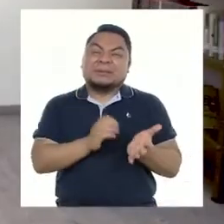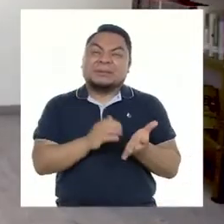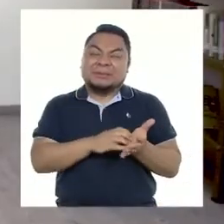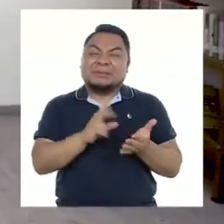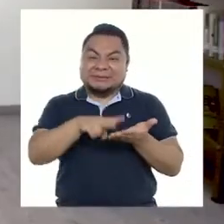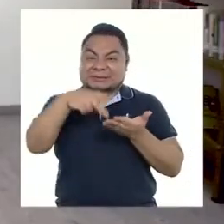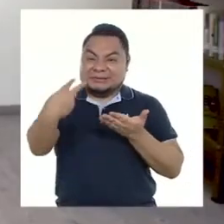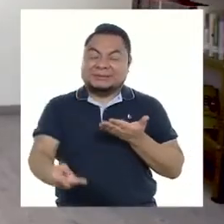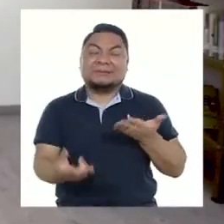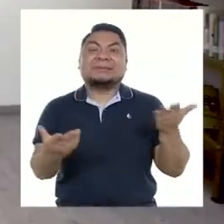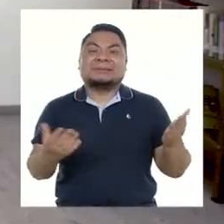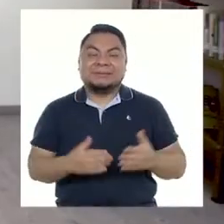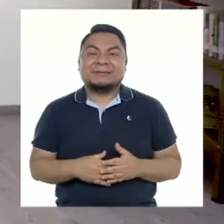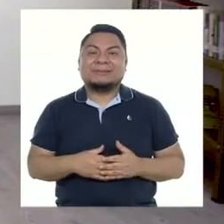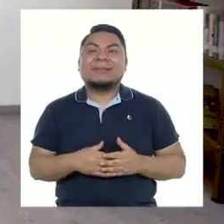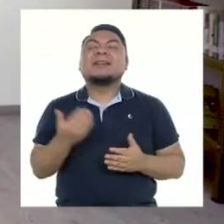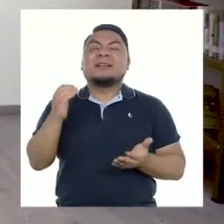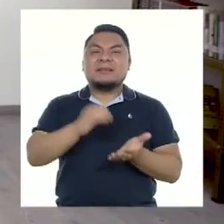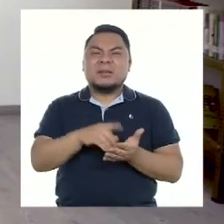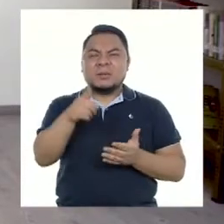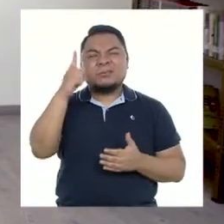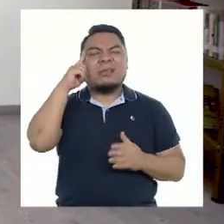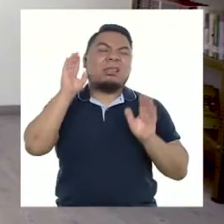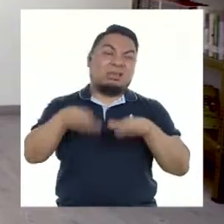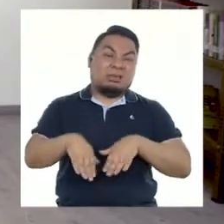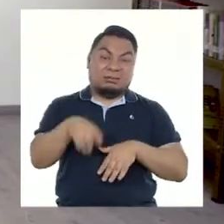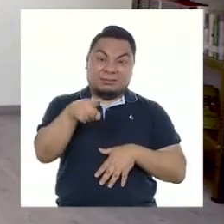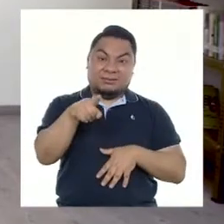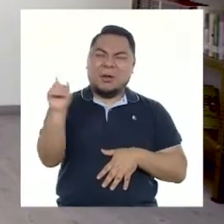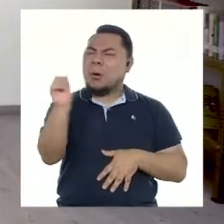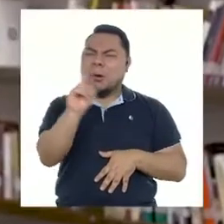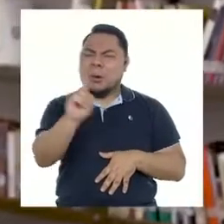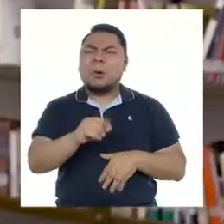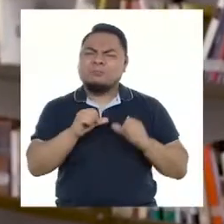Se cayó. ¿Nos vamos a dar por vencidos? ¡No!